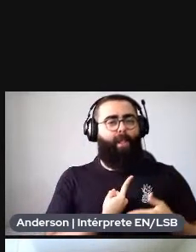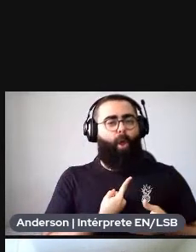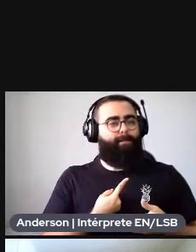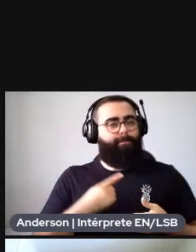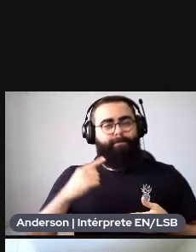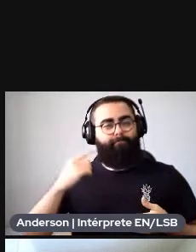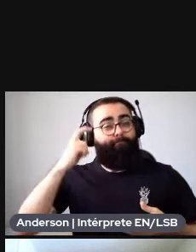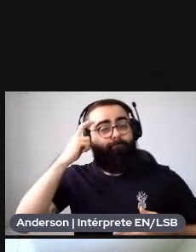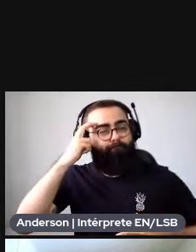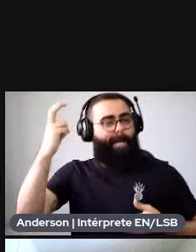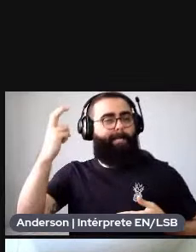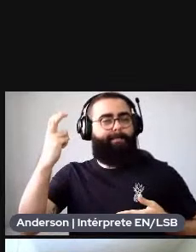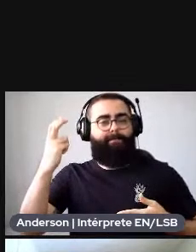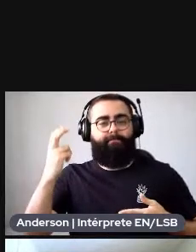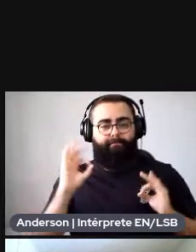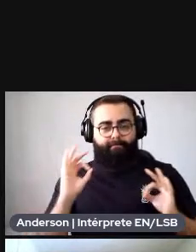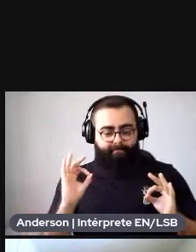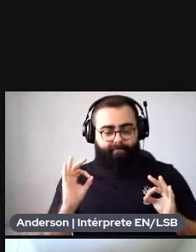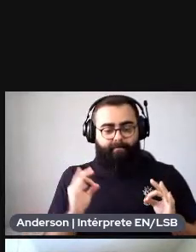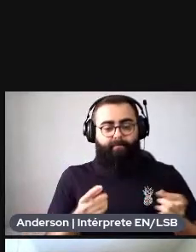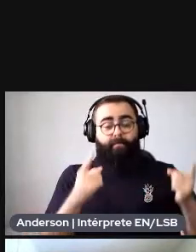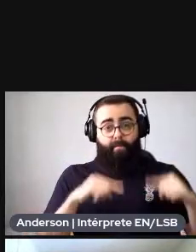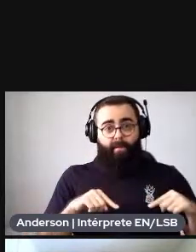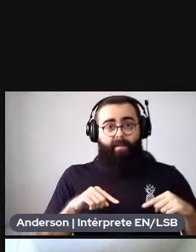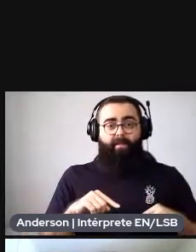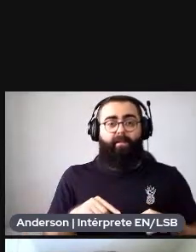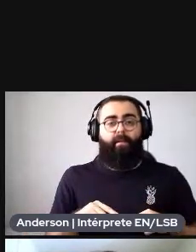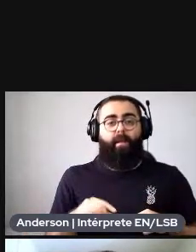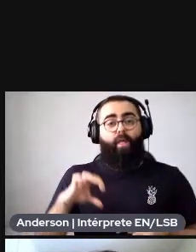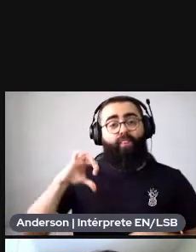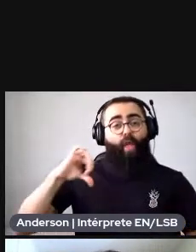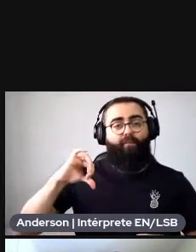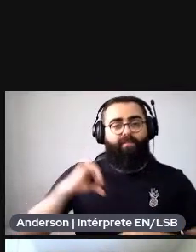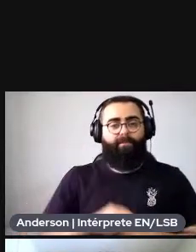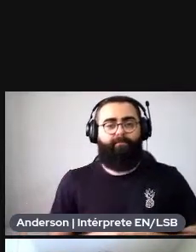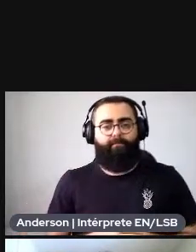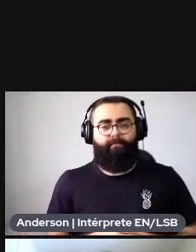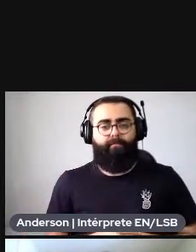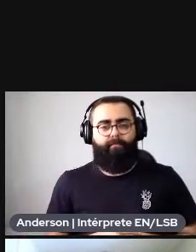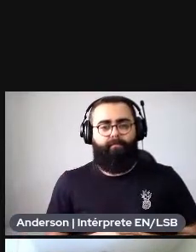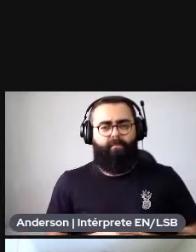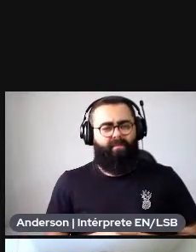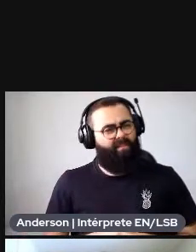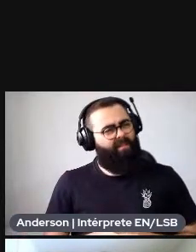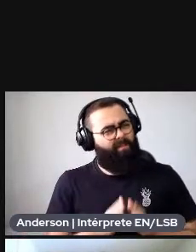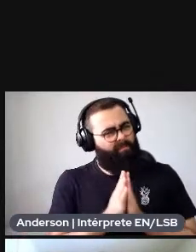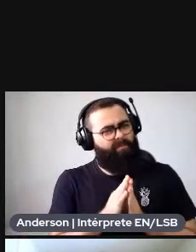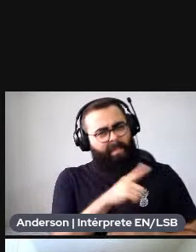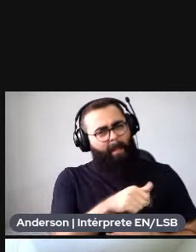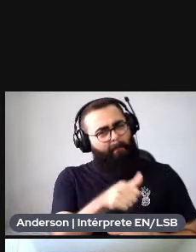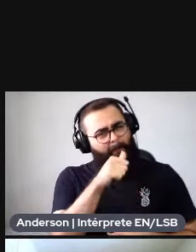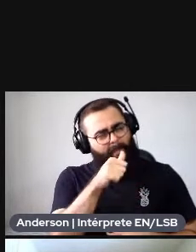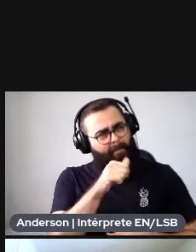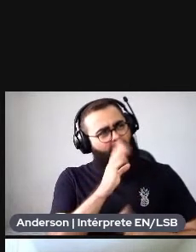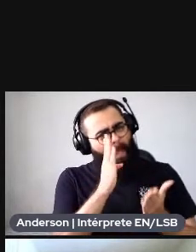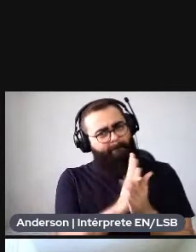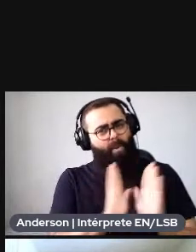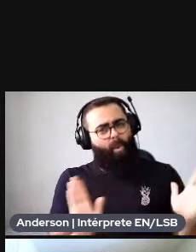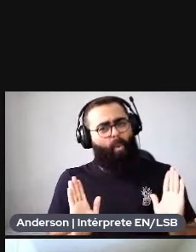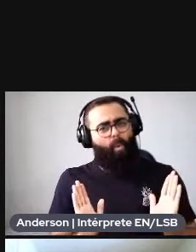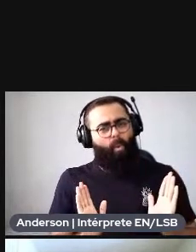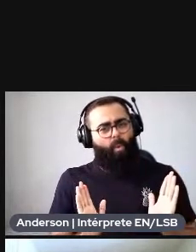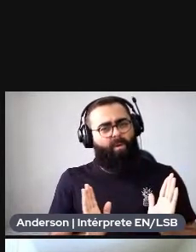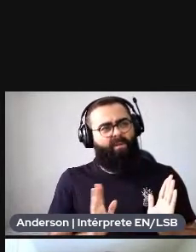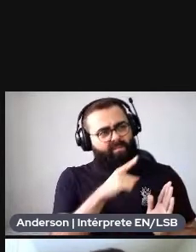En 9, no bebas, Ricardo. Te estás matando. Beber es lo que me está matando. No